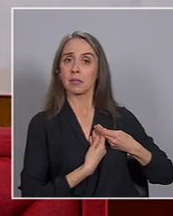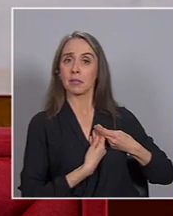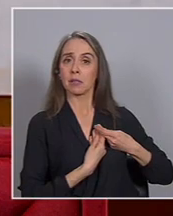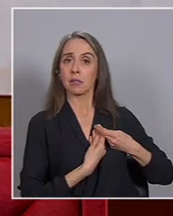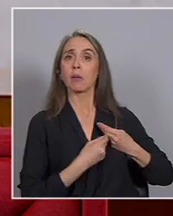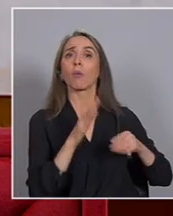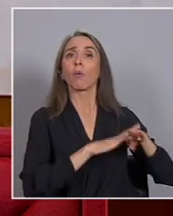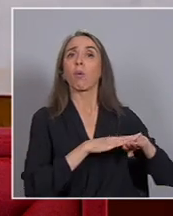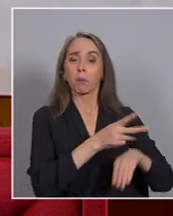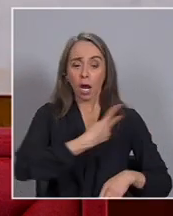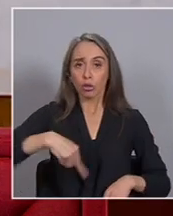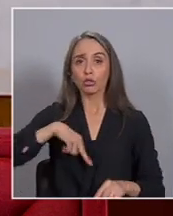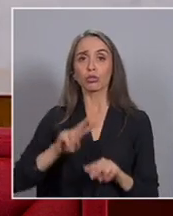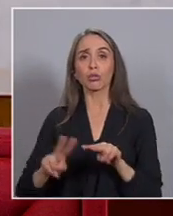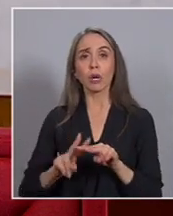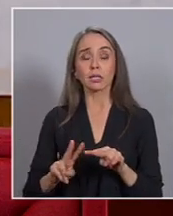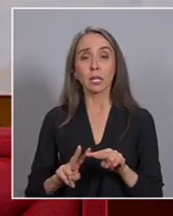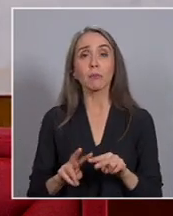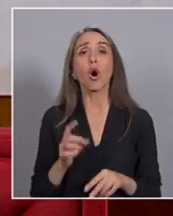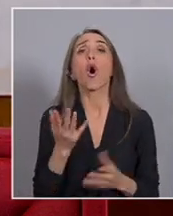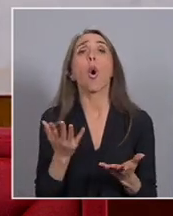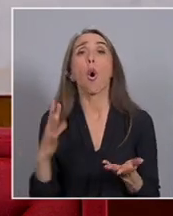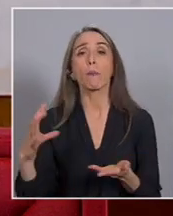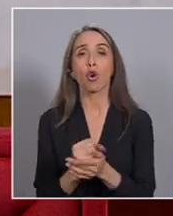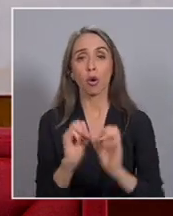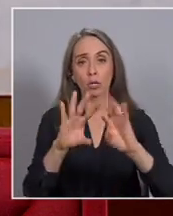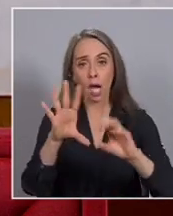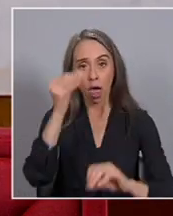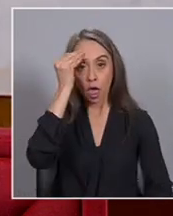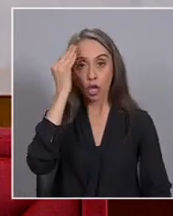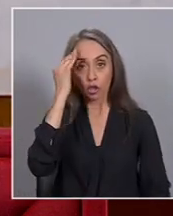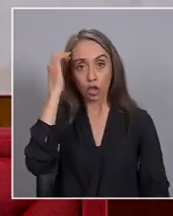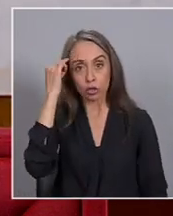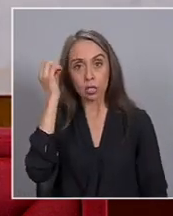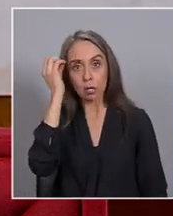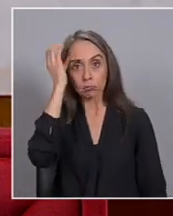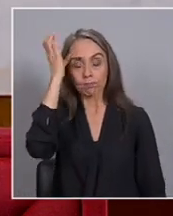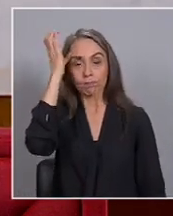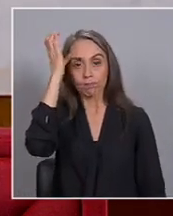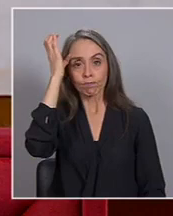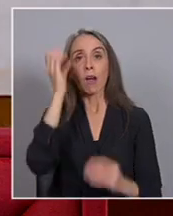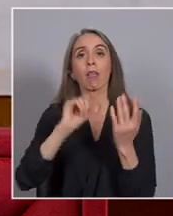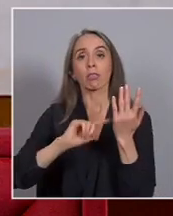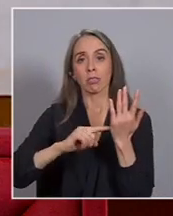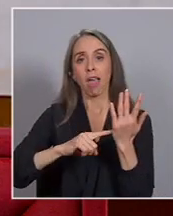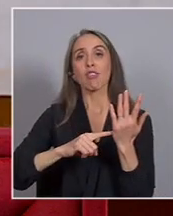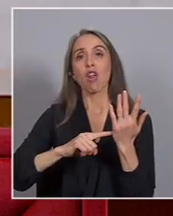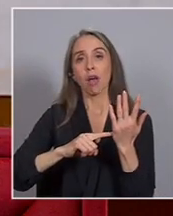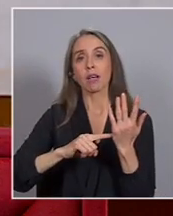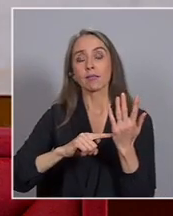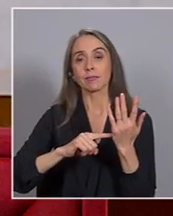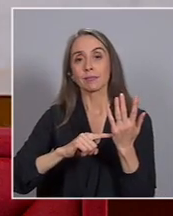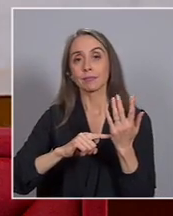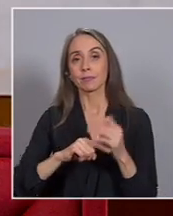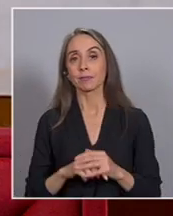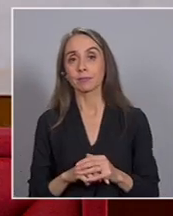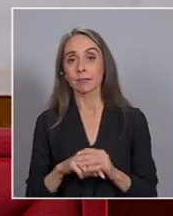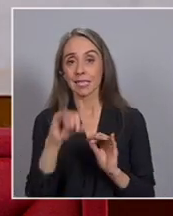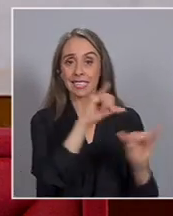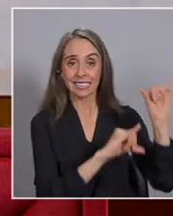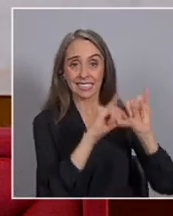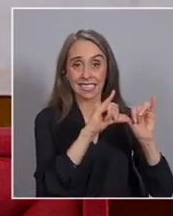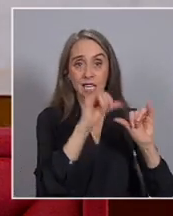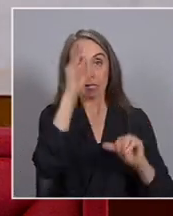actuar. Y eso solo se logra con ciencia, con conocimiento, con tecnología. Y la ciencia,